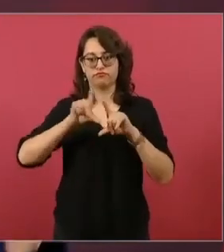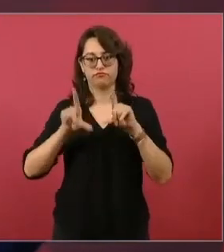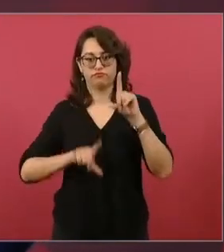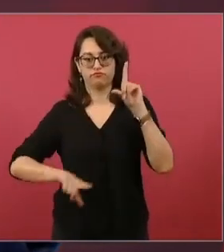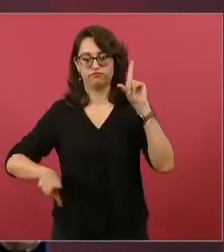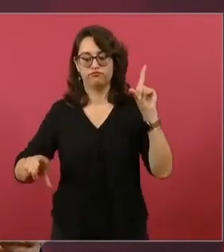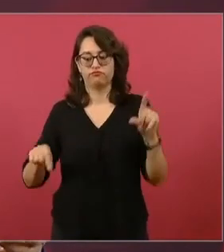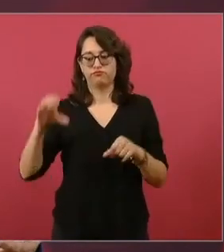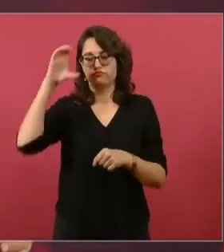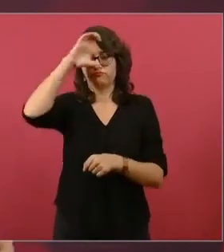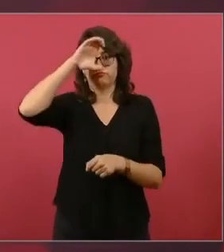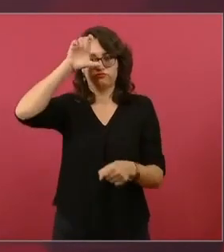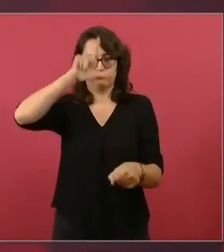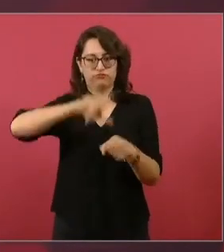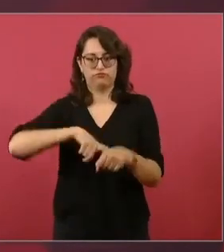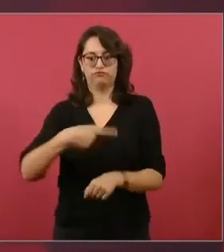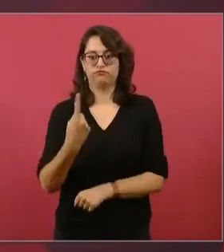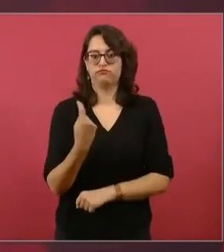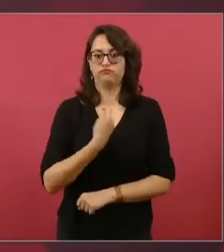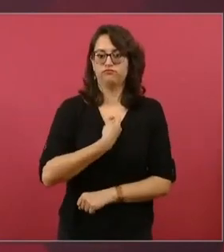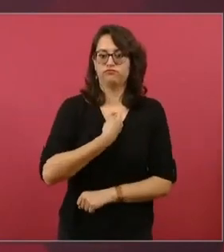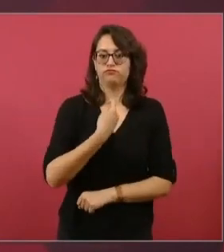en lo cultural.